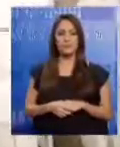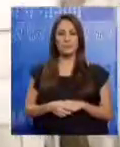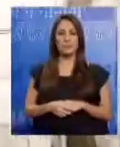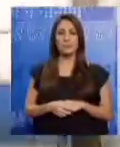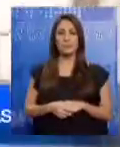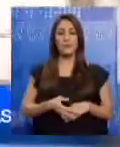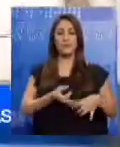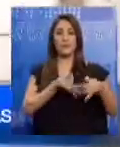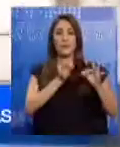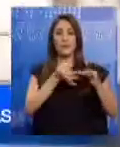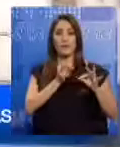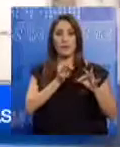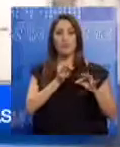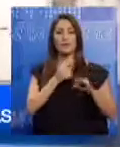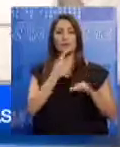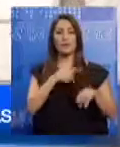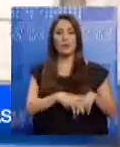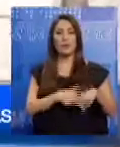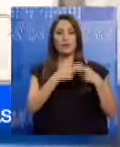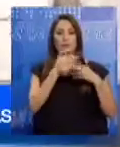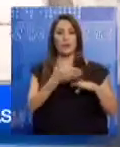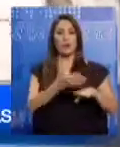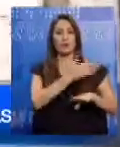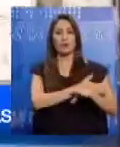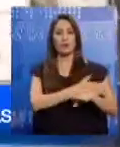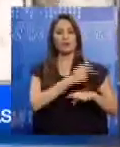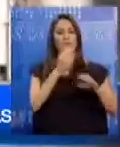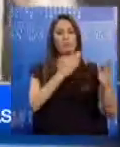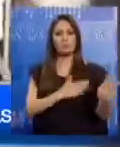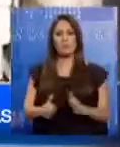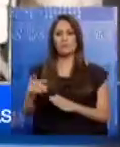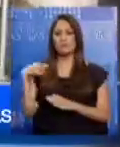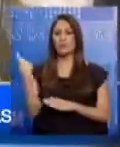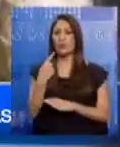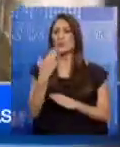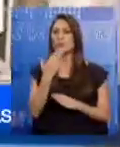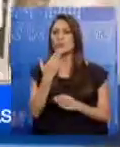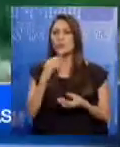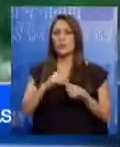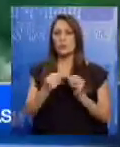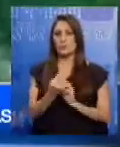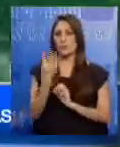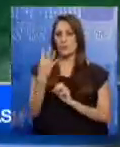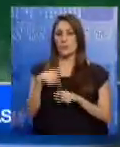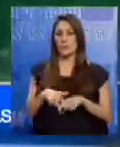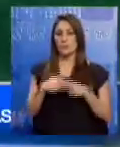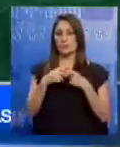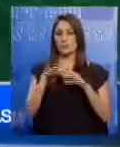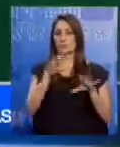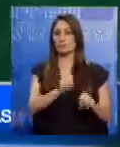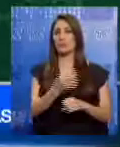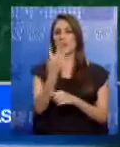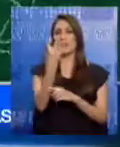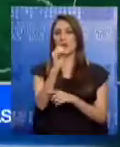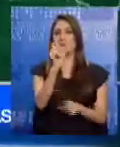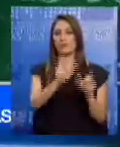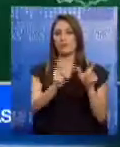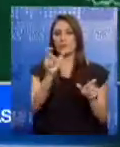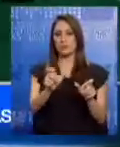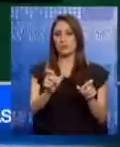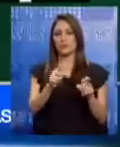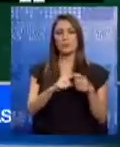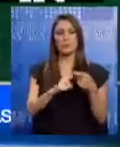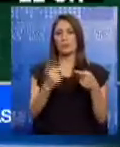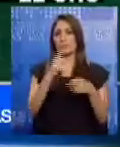Desde febrero, la Subdirección de Inteligencia Antidelincuencial coordinó la operación policial Soberanía 4, en la que se detuvo a 40 personas que operaban